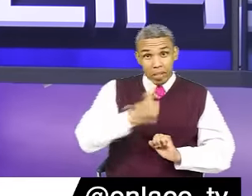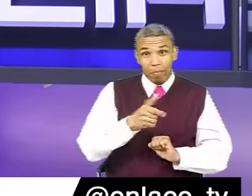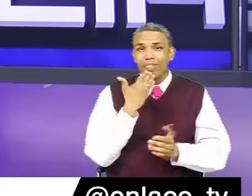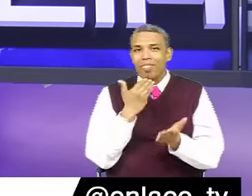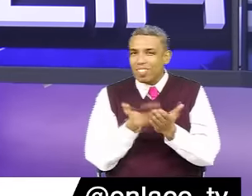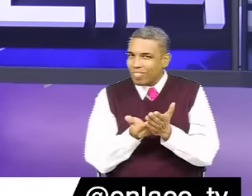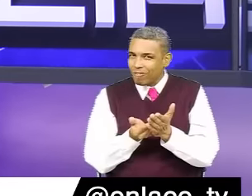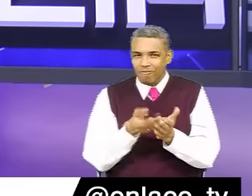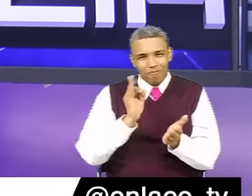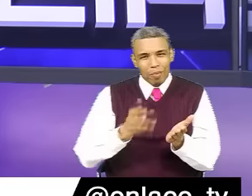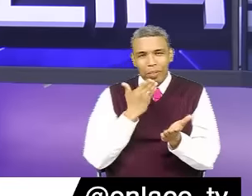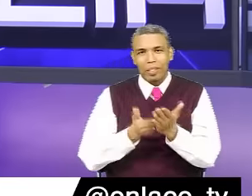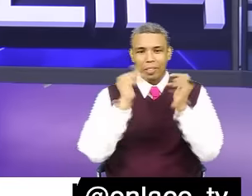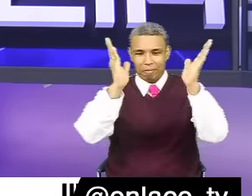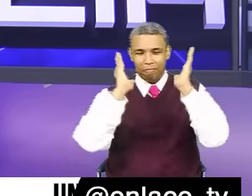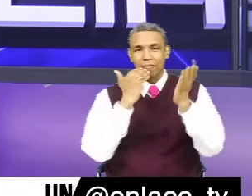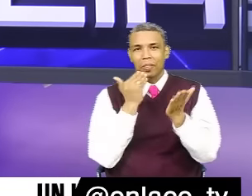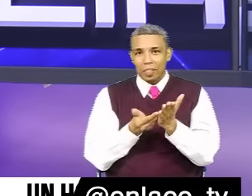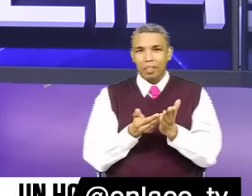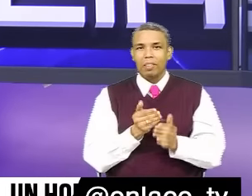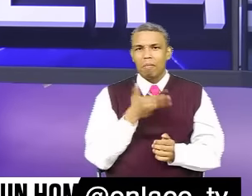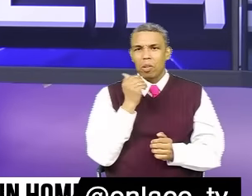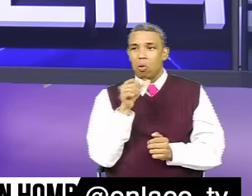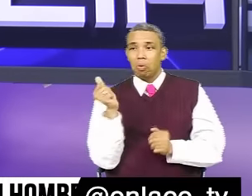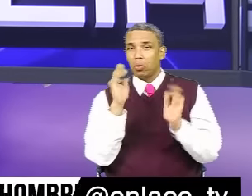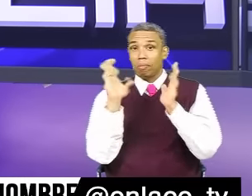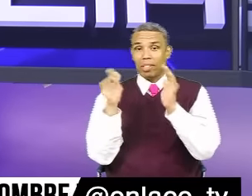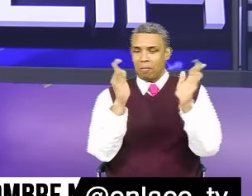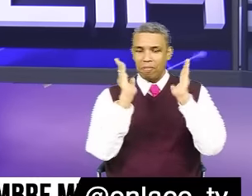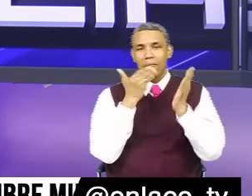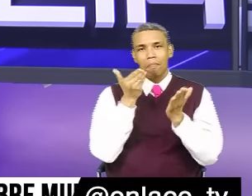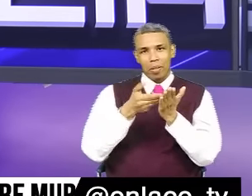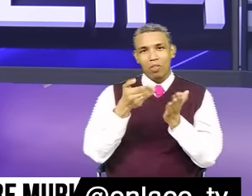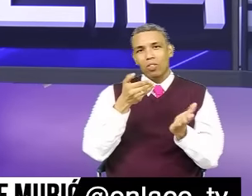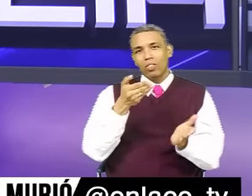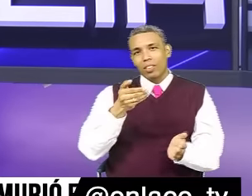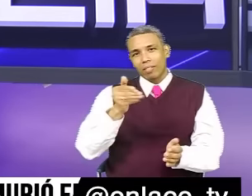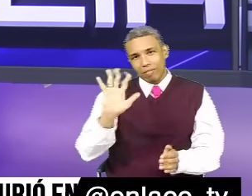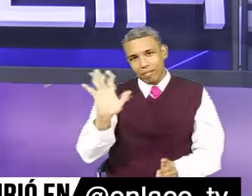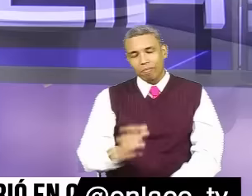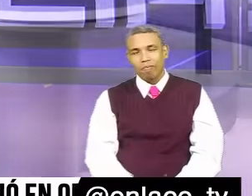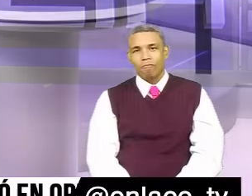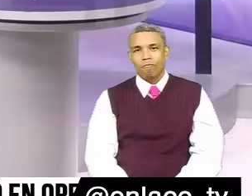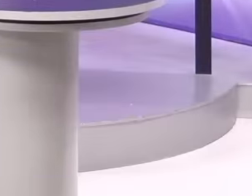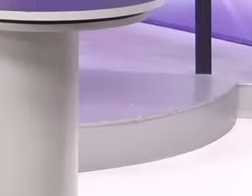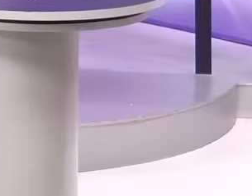siempre por habernos acompañado y también por preferirnos en Enlace Noticias. Que tengan todos una feliz noche.